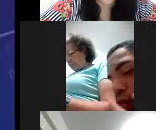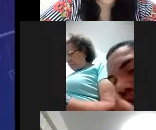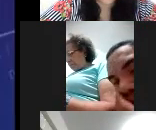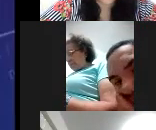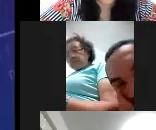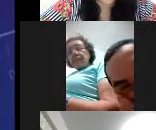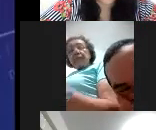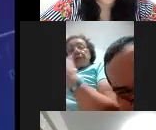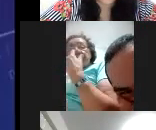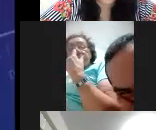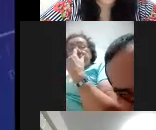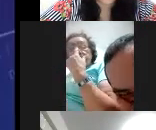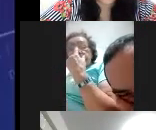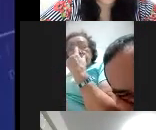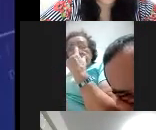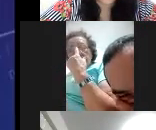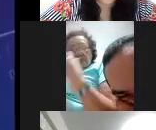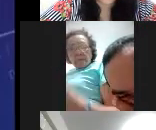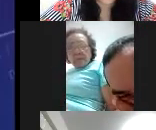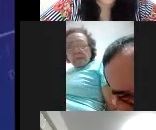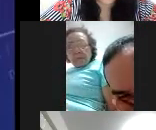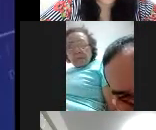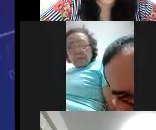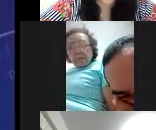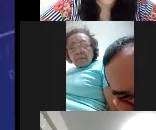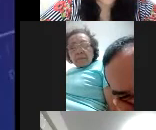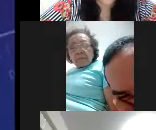cual no hay un alineamiento ni ergonomía,